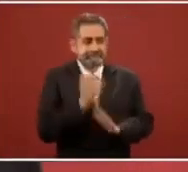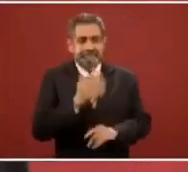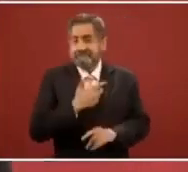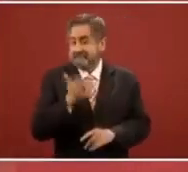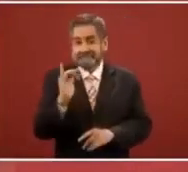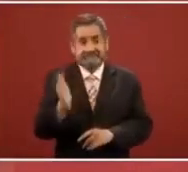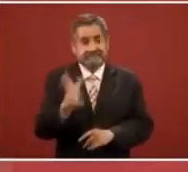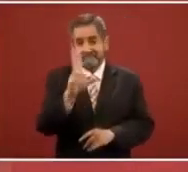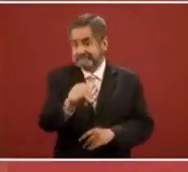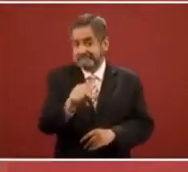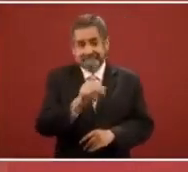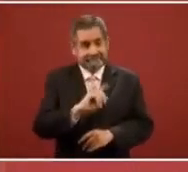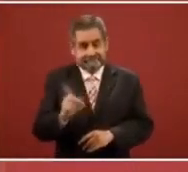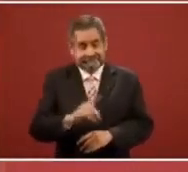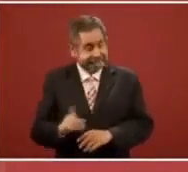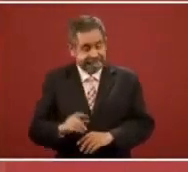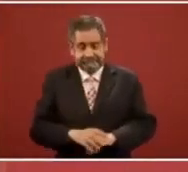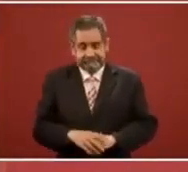Porque, ¿qué sucedía?